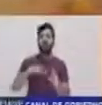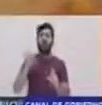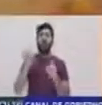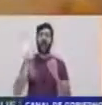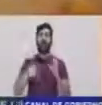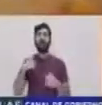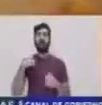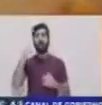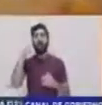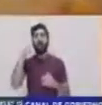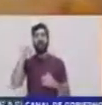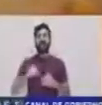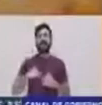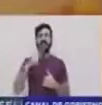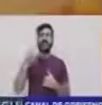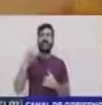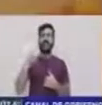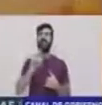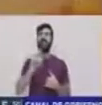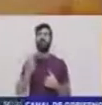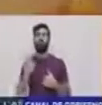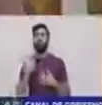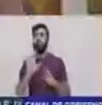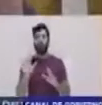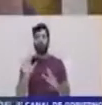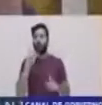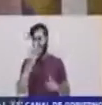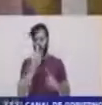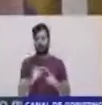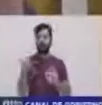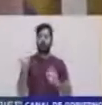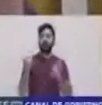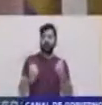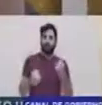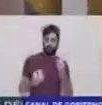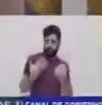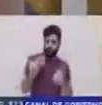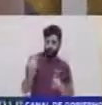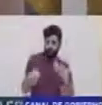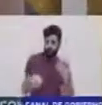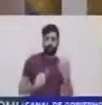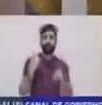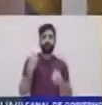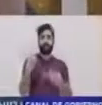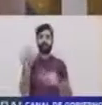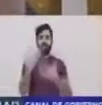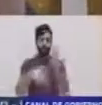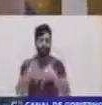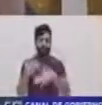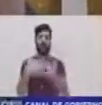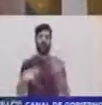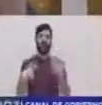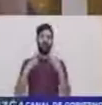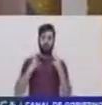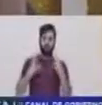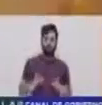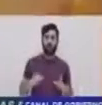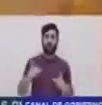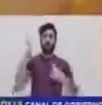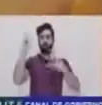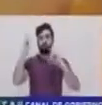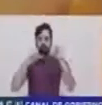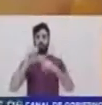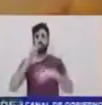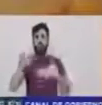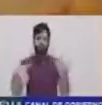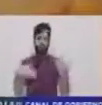del mismo, porque muchas veces pensamos que la expresión pues solo es hablar y hoy nos dimos cuenta que no es así, que es algo más complejo y algo más completo que